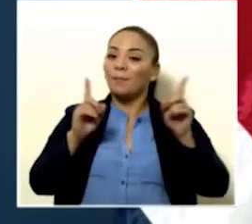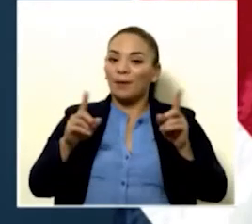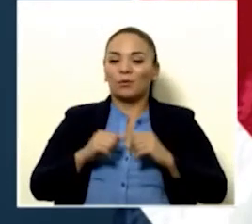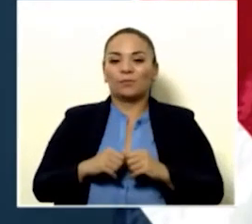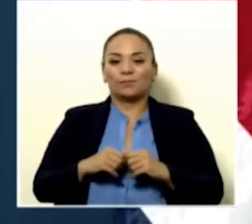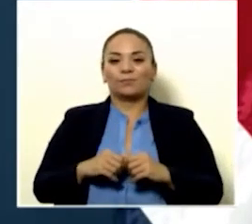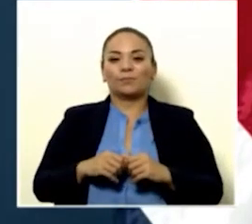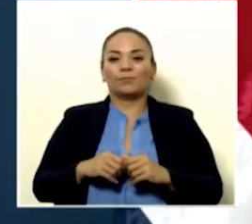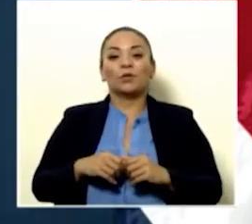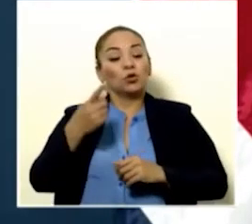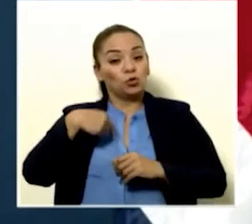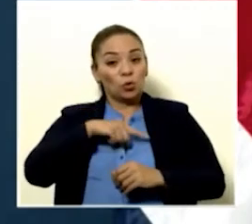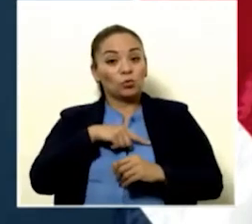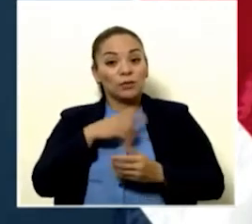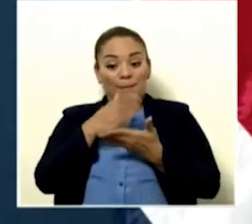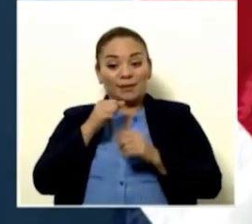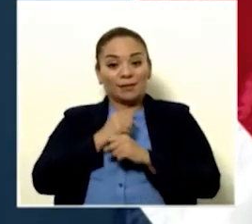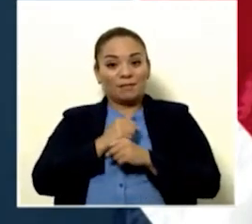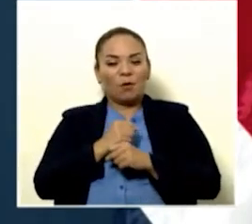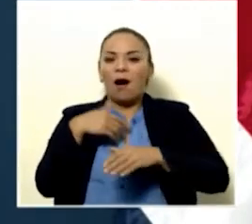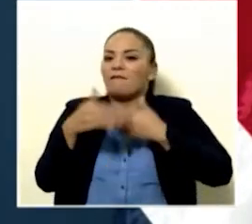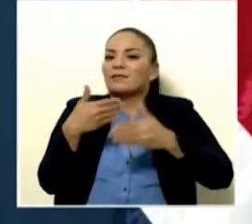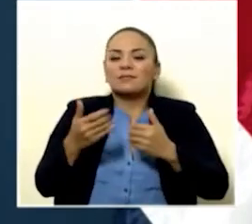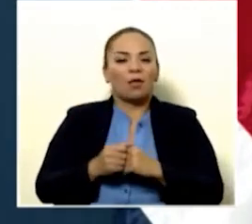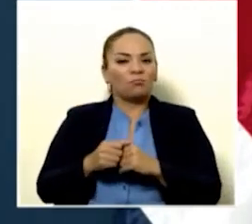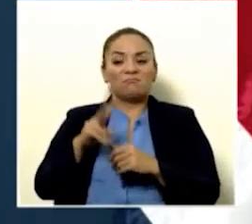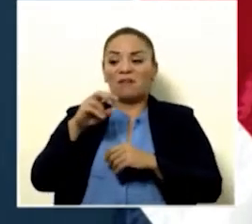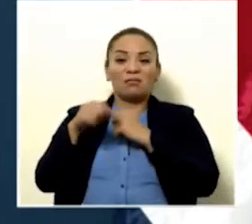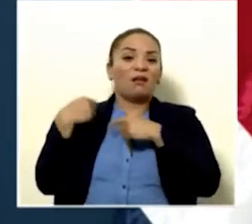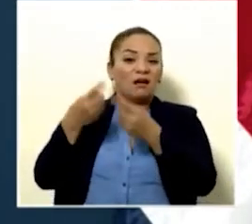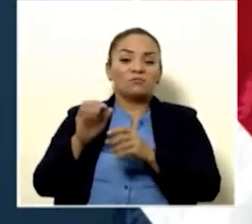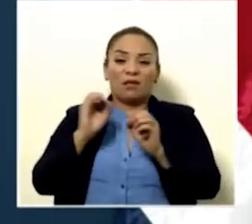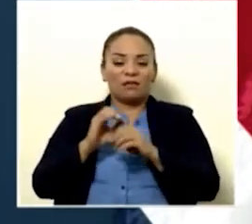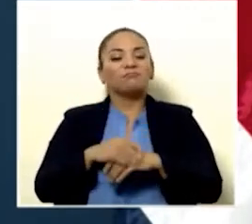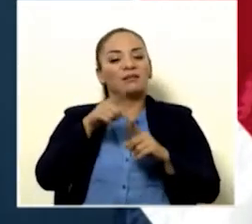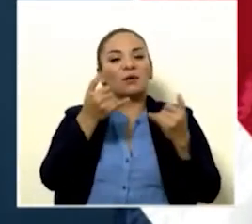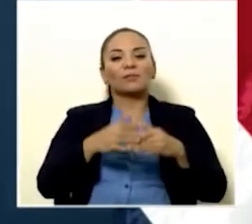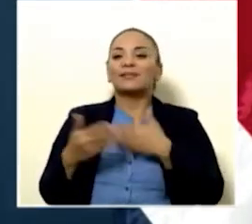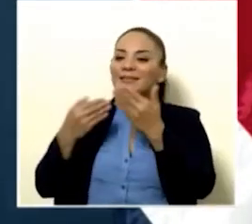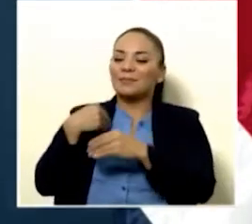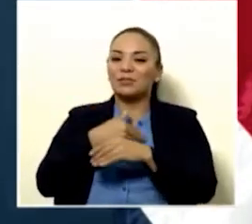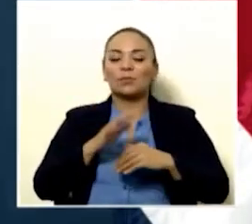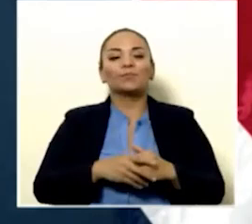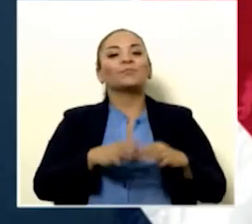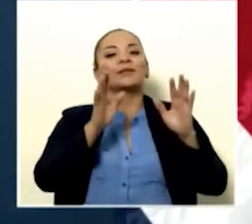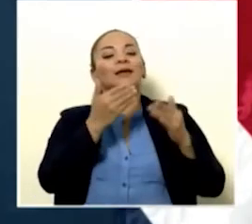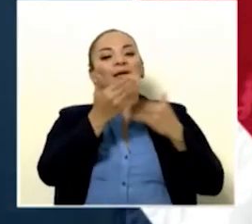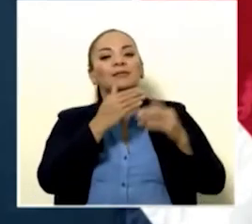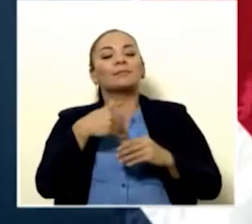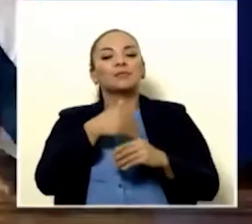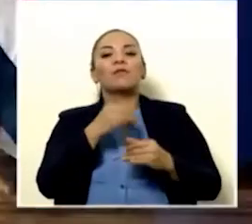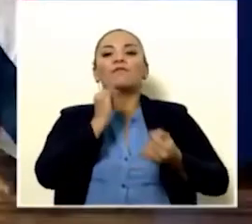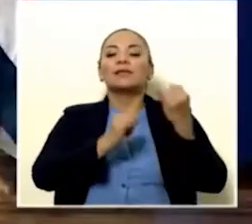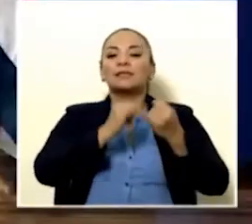la parte nuestra ha avanzado como no ha avanzado esto en 20 años en Costa Rica. Muchas gracias, ministro. Y finalizamos, gracias,